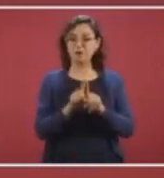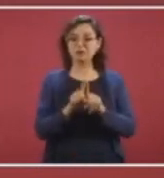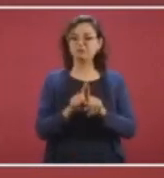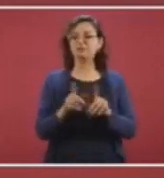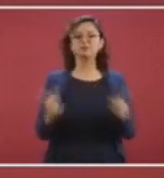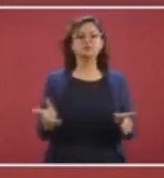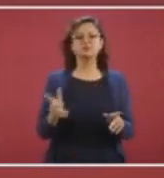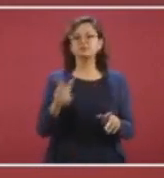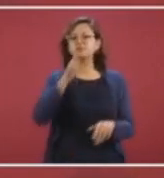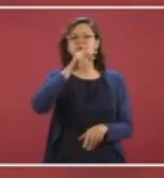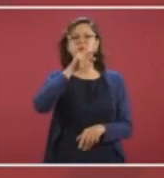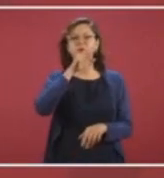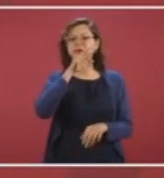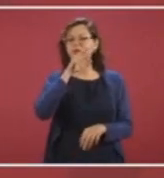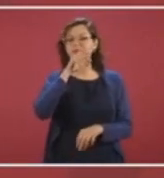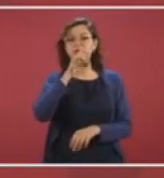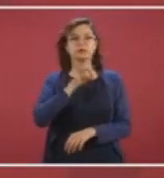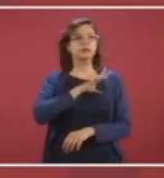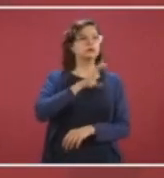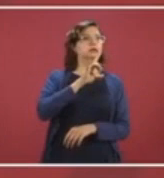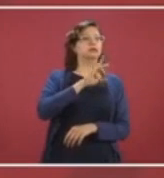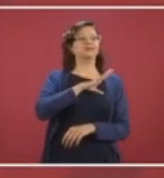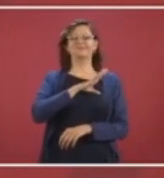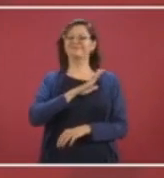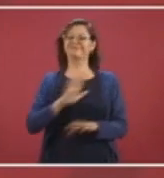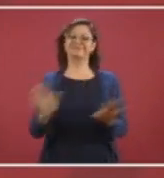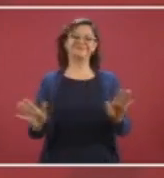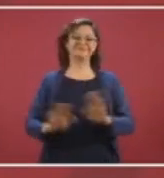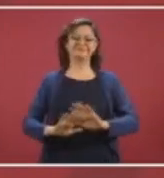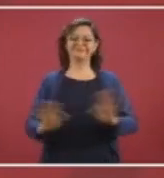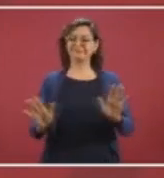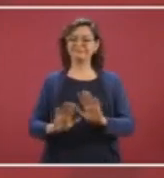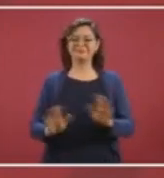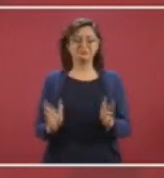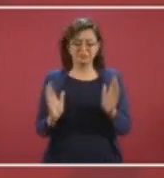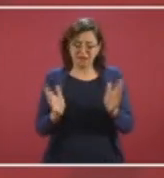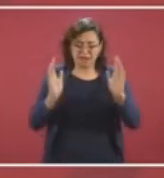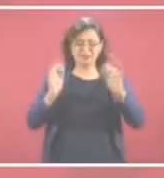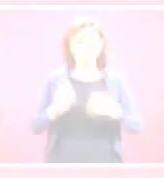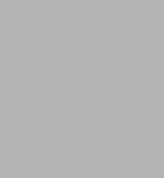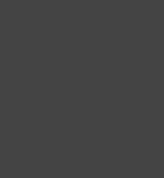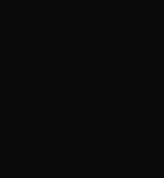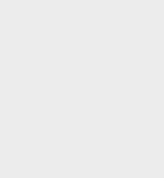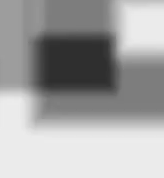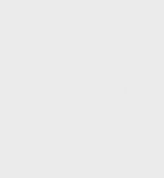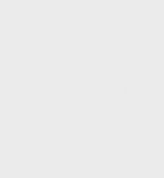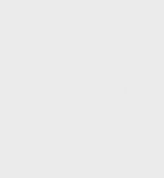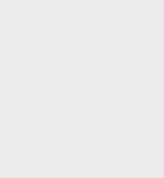que no hay nada que temer. ¿Y ya? Presidente.